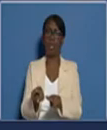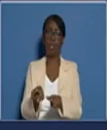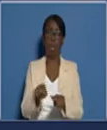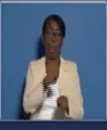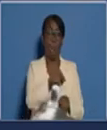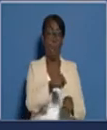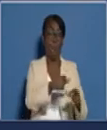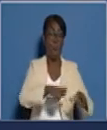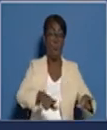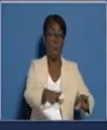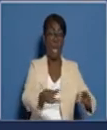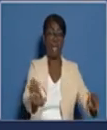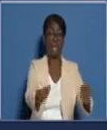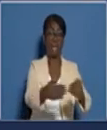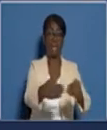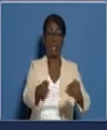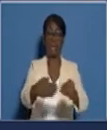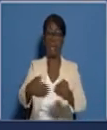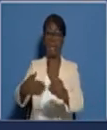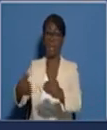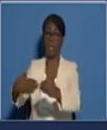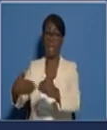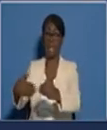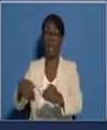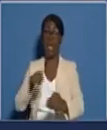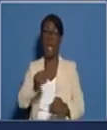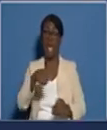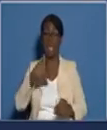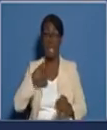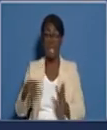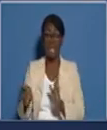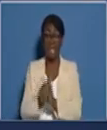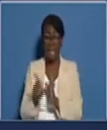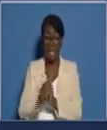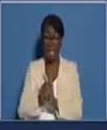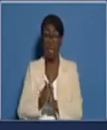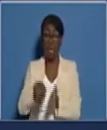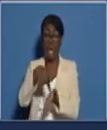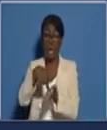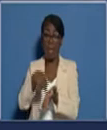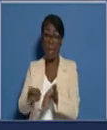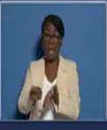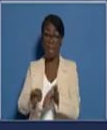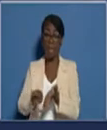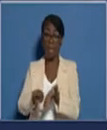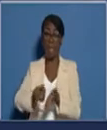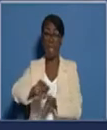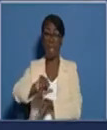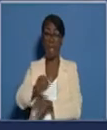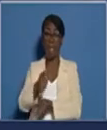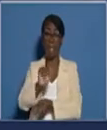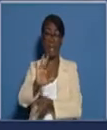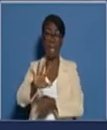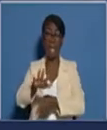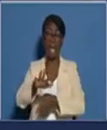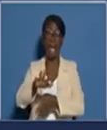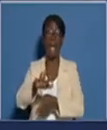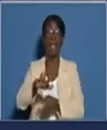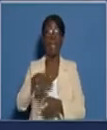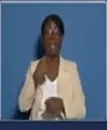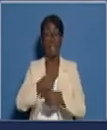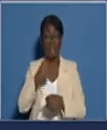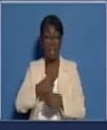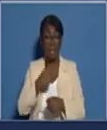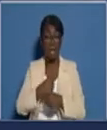locales tienen derecho al pago de sus quincenas. Muchas empresas privadas están aprovechándose de esta situación para no pagar